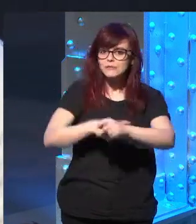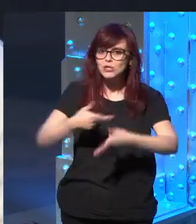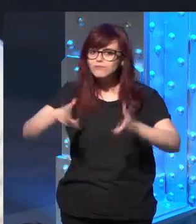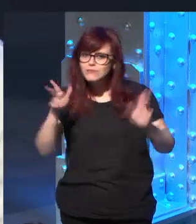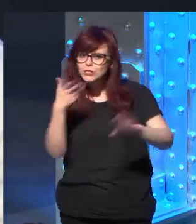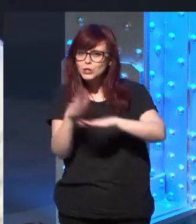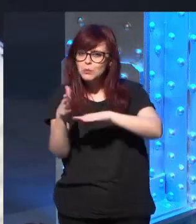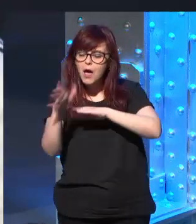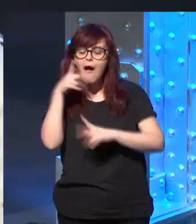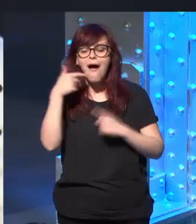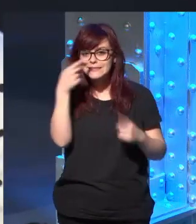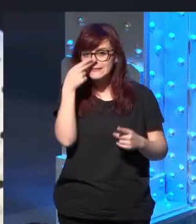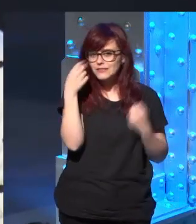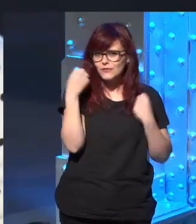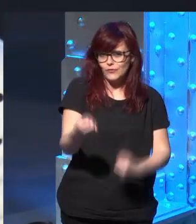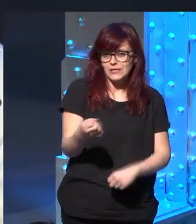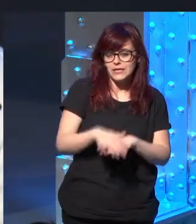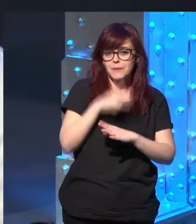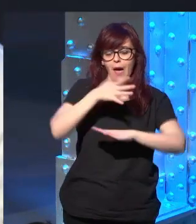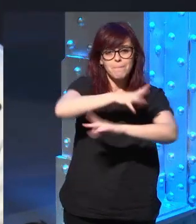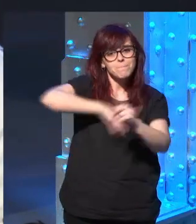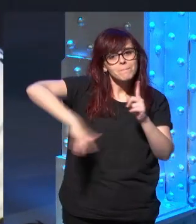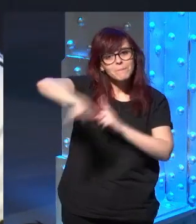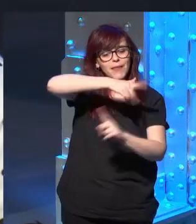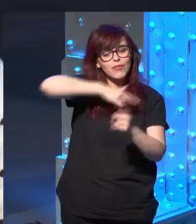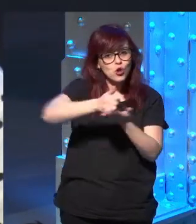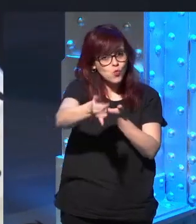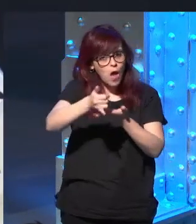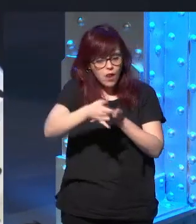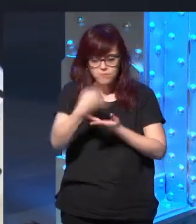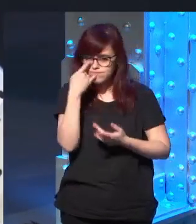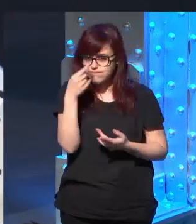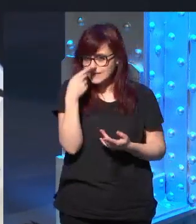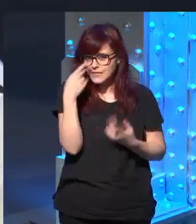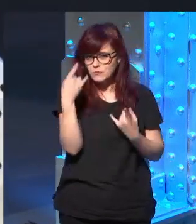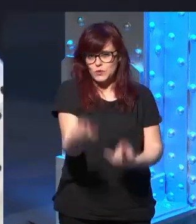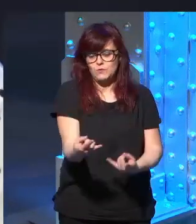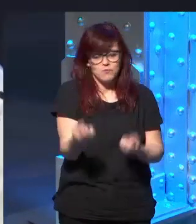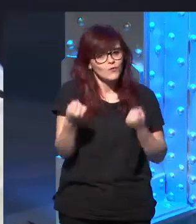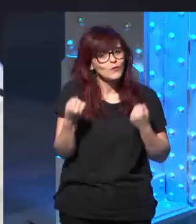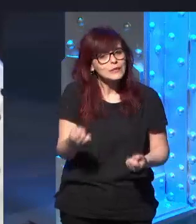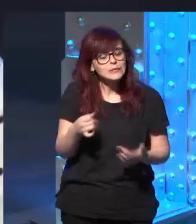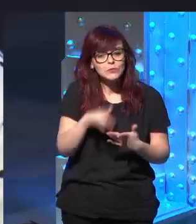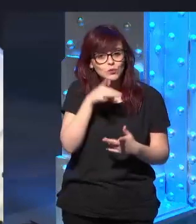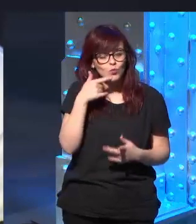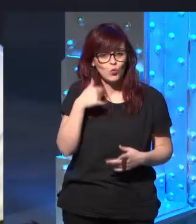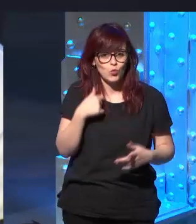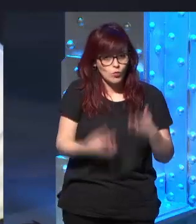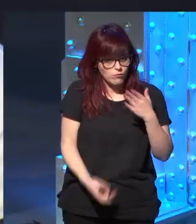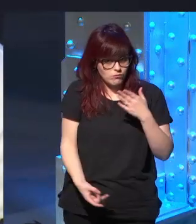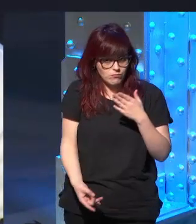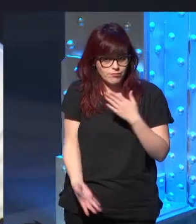interesa muchísimo todo lo que tiene que ver con el medio rural, porque vengo de ahí, procedo